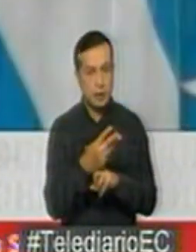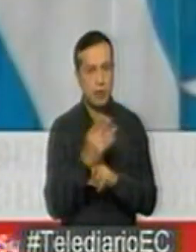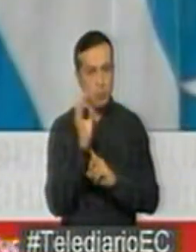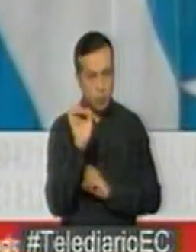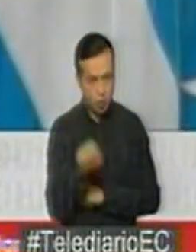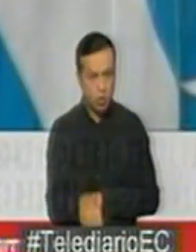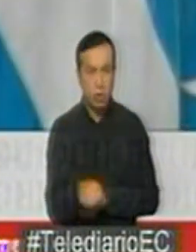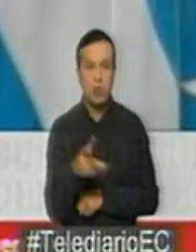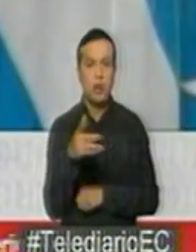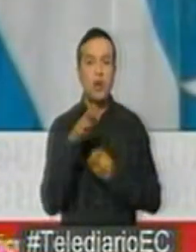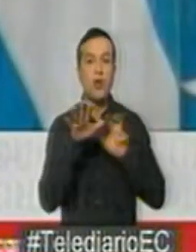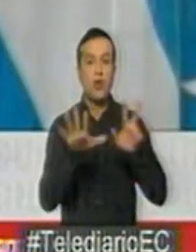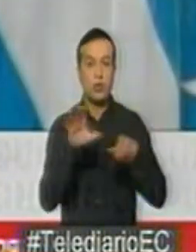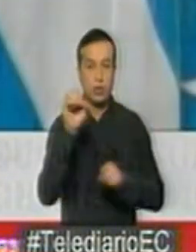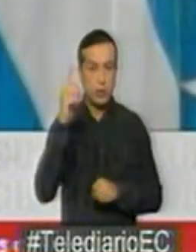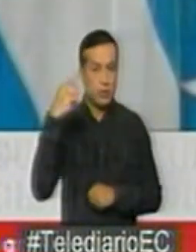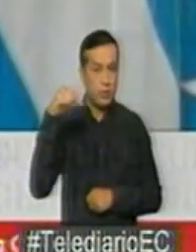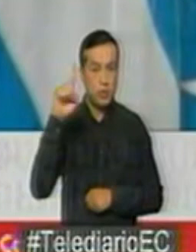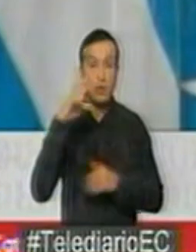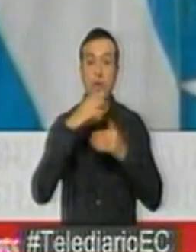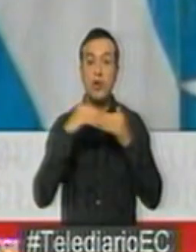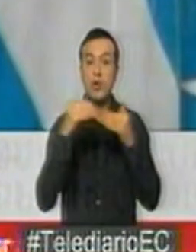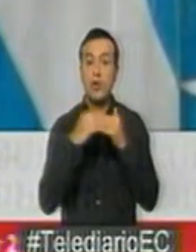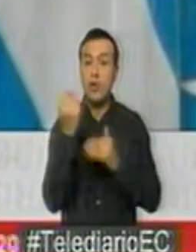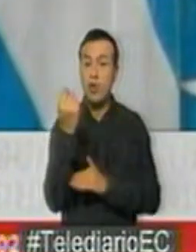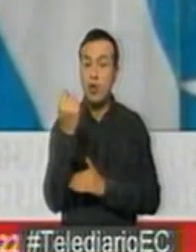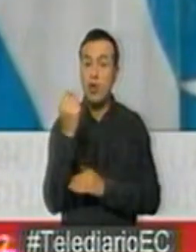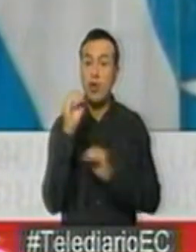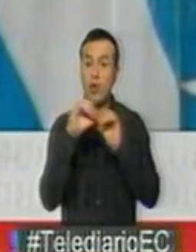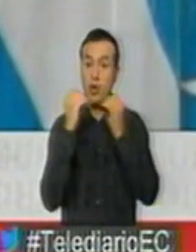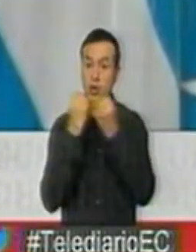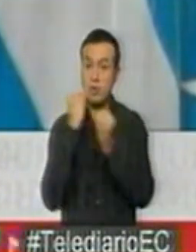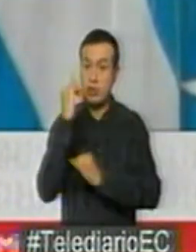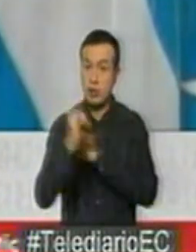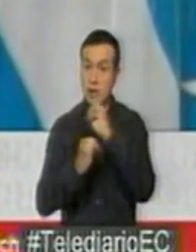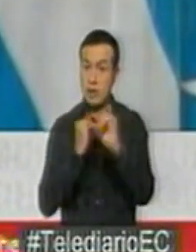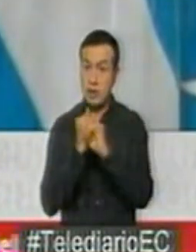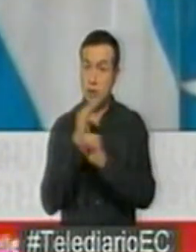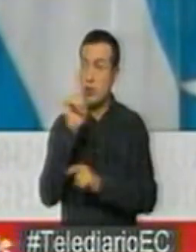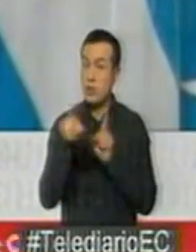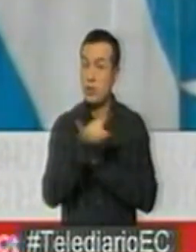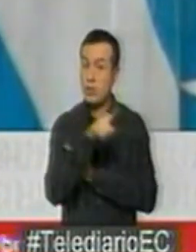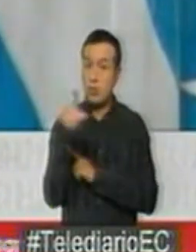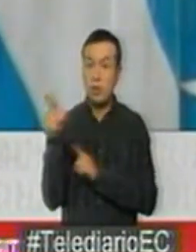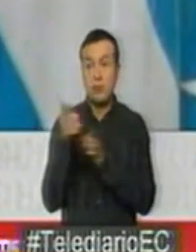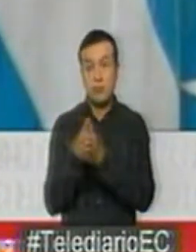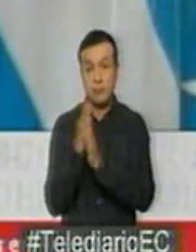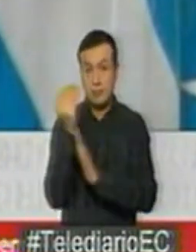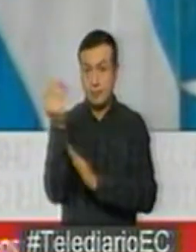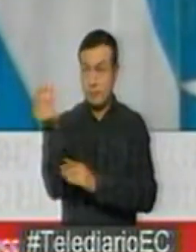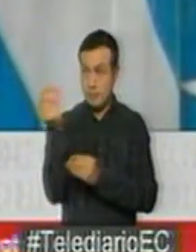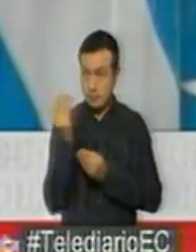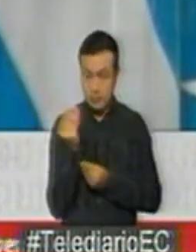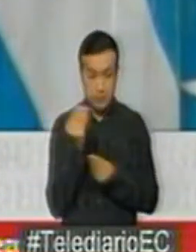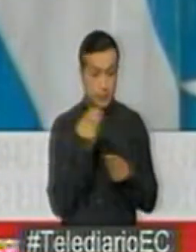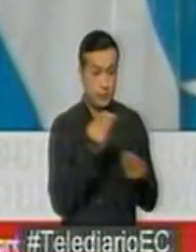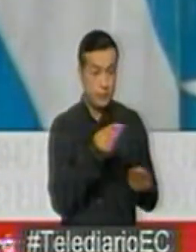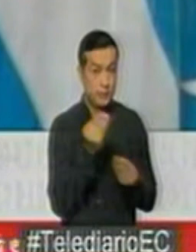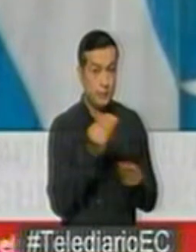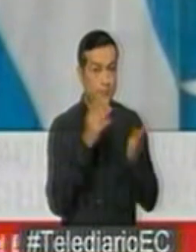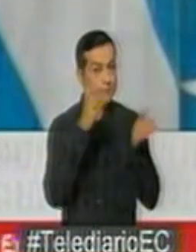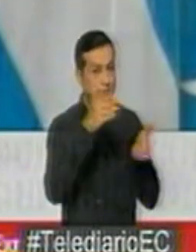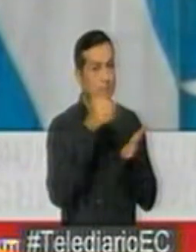conseguido 80 millones de dólares de organizaciones de organismos multilaterales que tienen destinados los recursos para estos